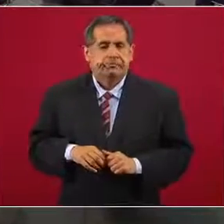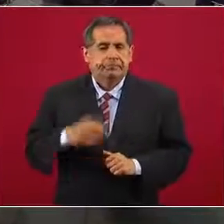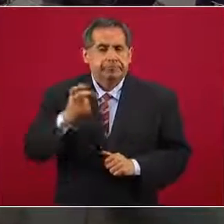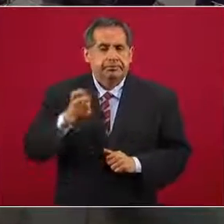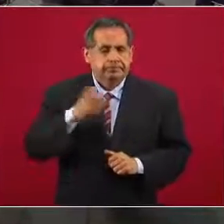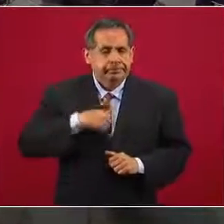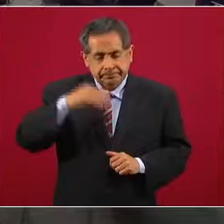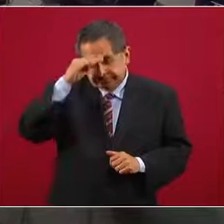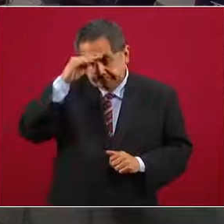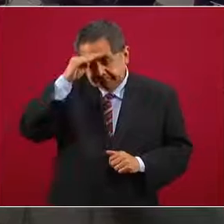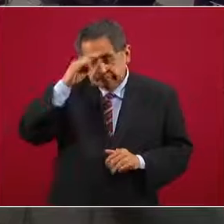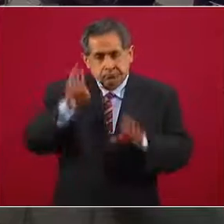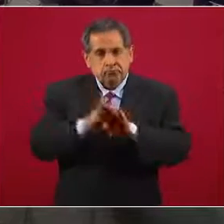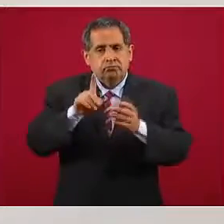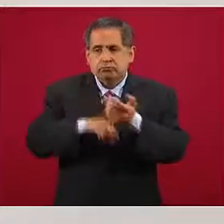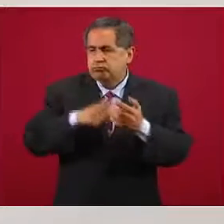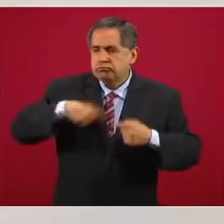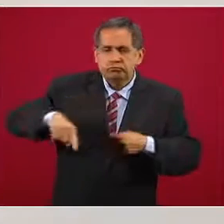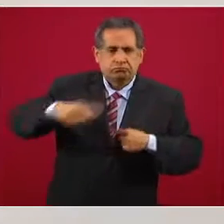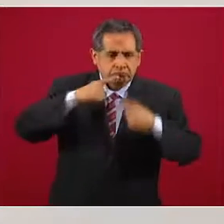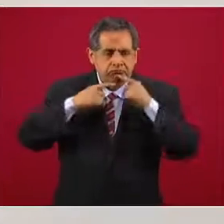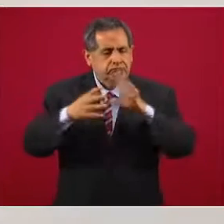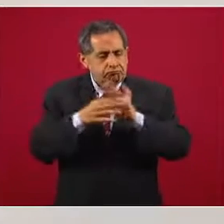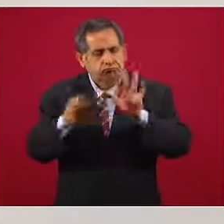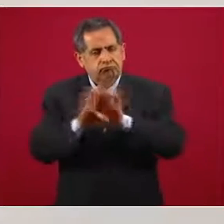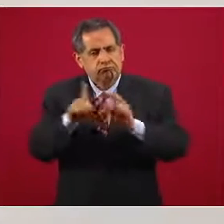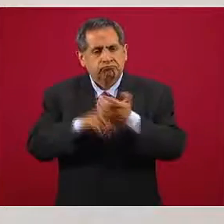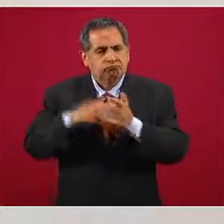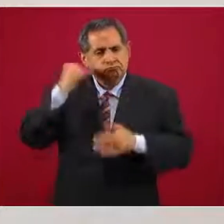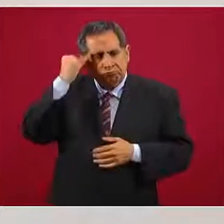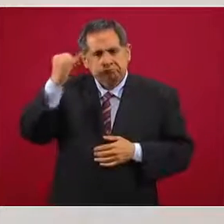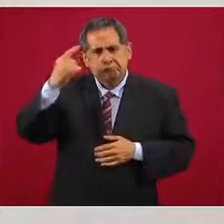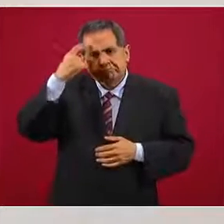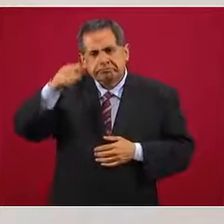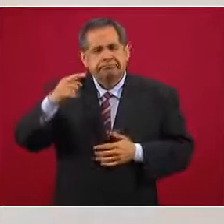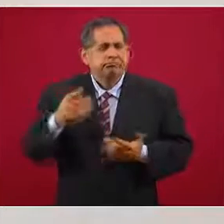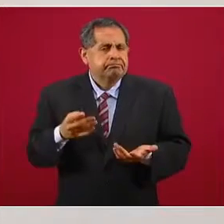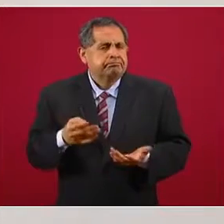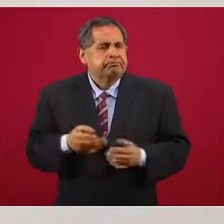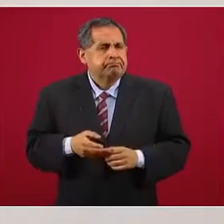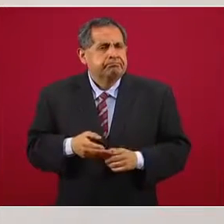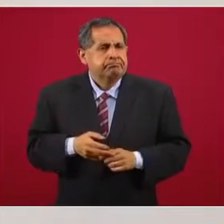Entonces, son de las cosas que estamos viendo para que